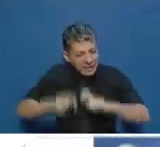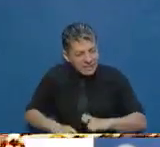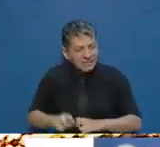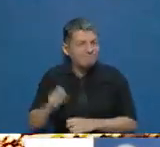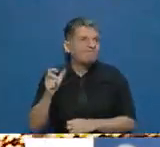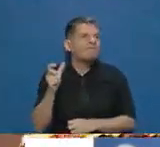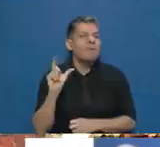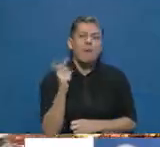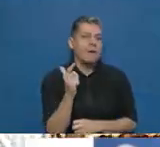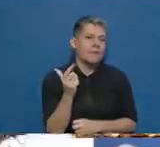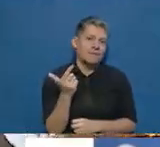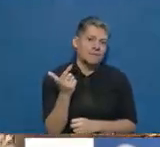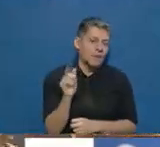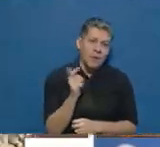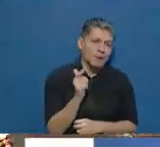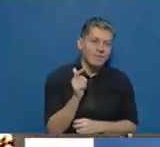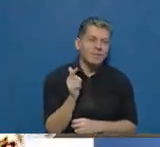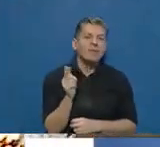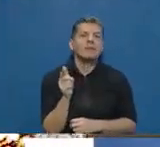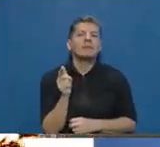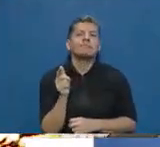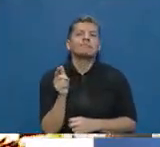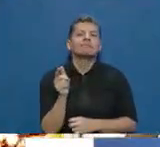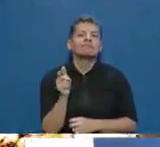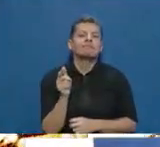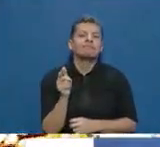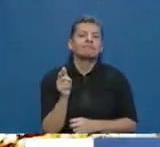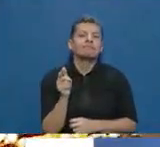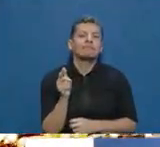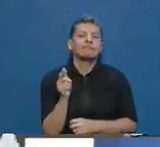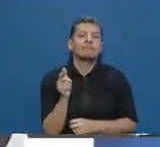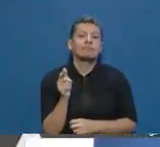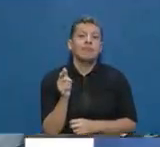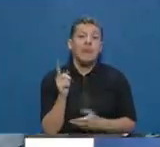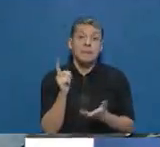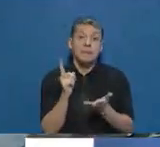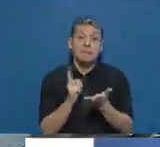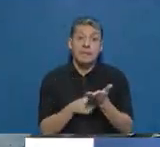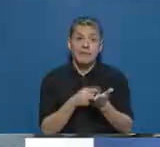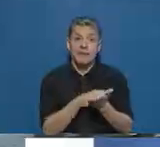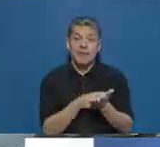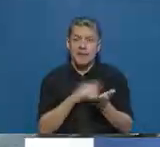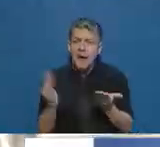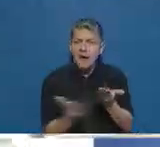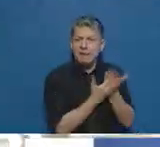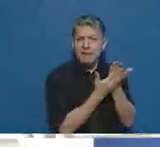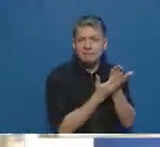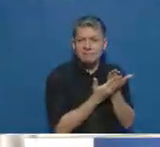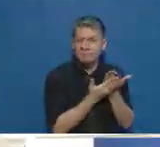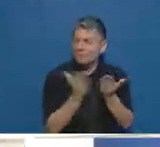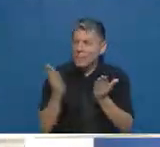estudio científico que avalen esta medida. O sea, no hay estudios científicos que digan que... Que perjudica